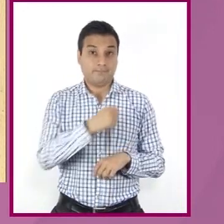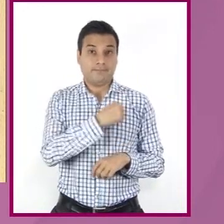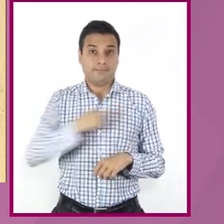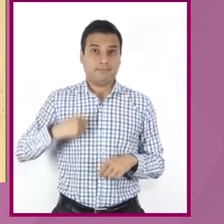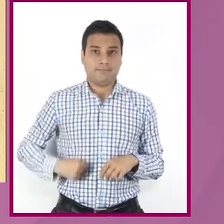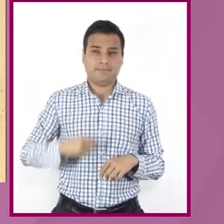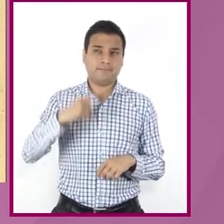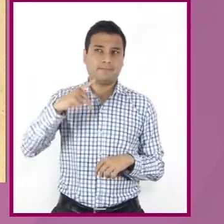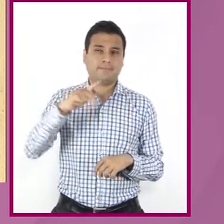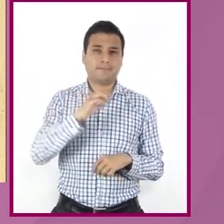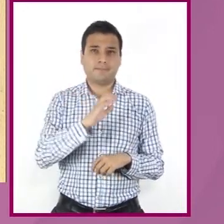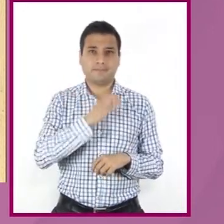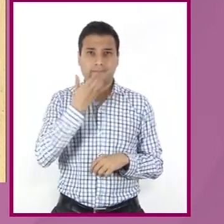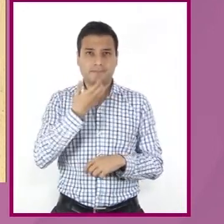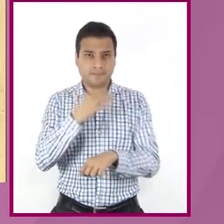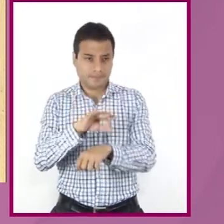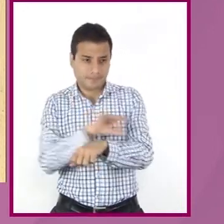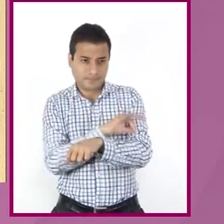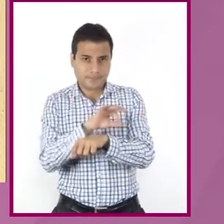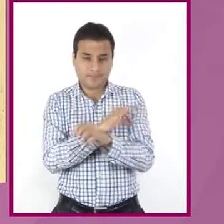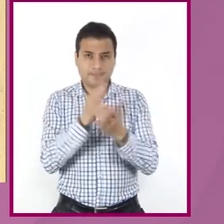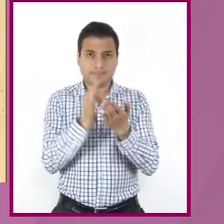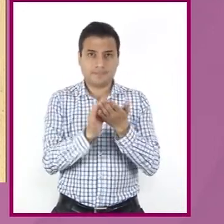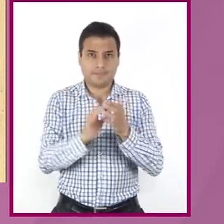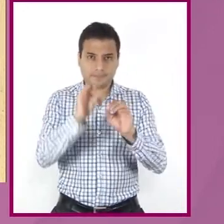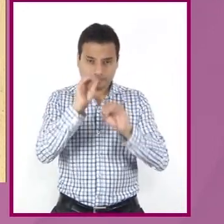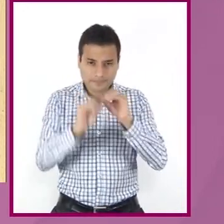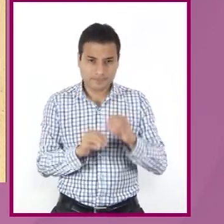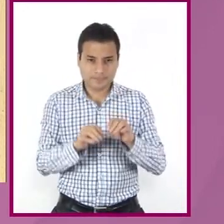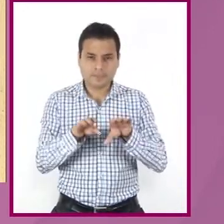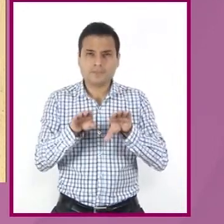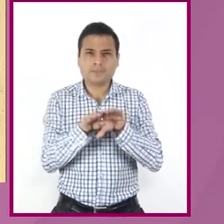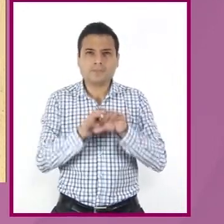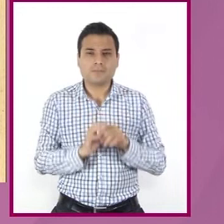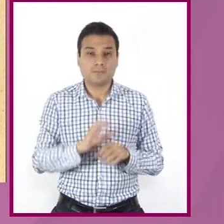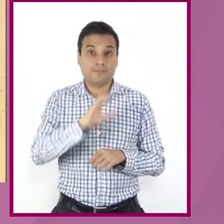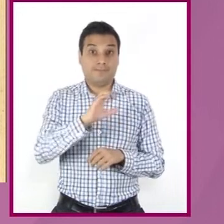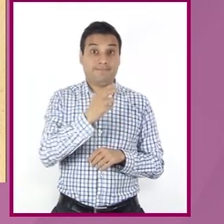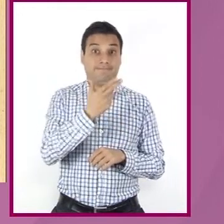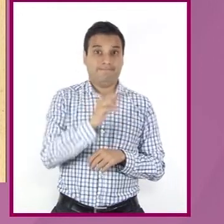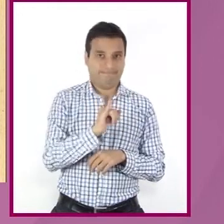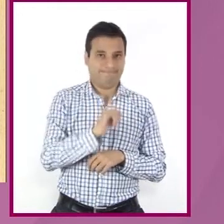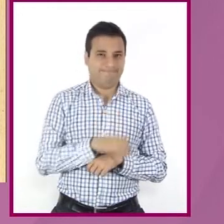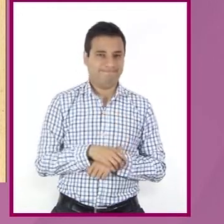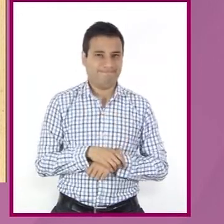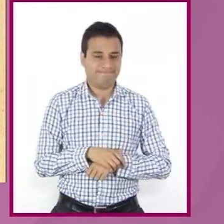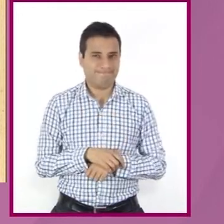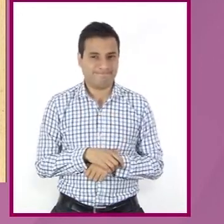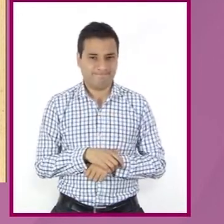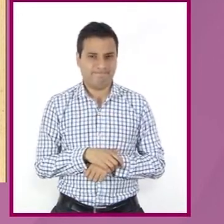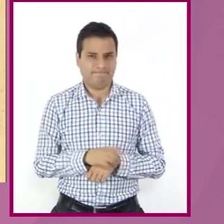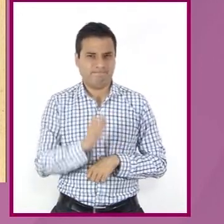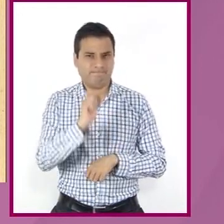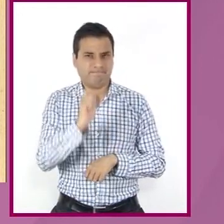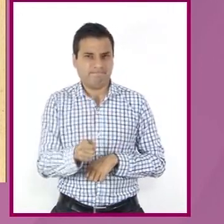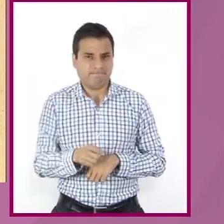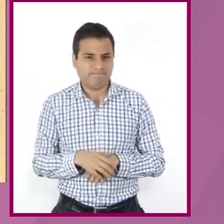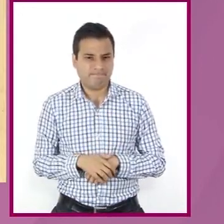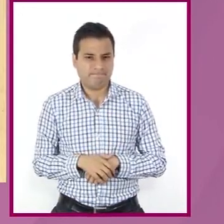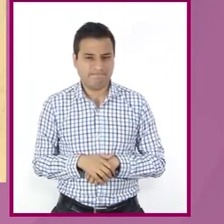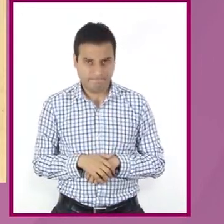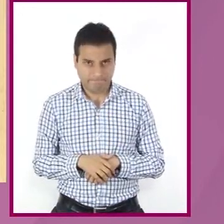usaban reglas metálicas construidas a partir del chi, unidad de medida obtenida de la longitud del